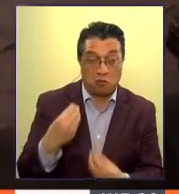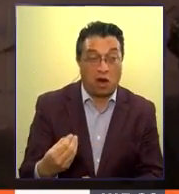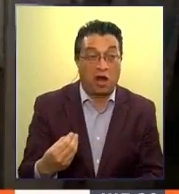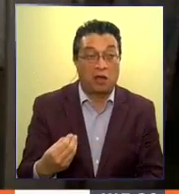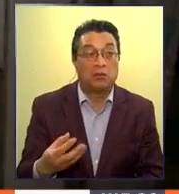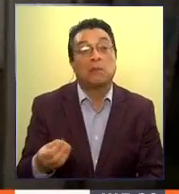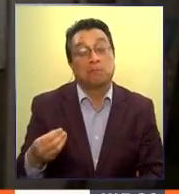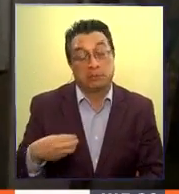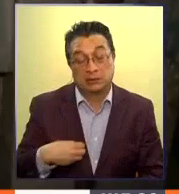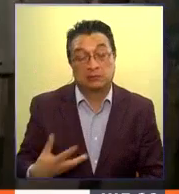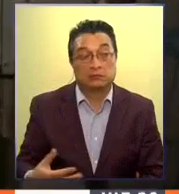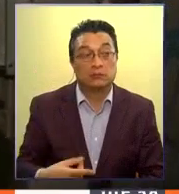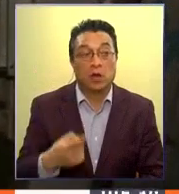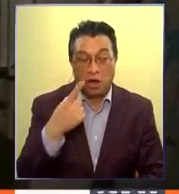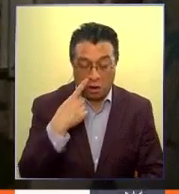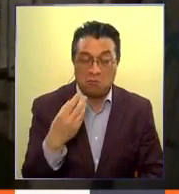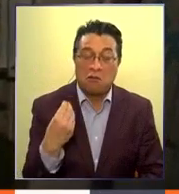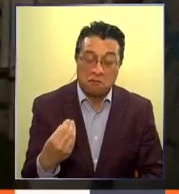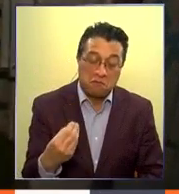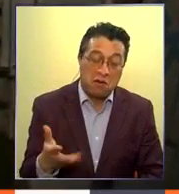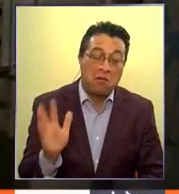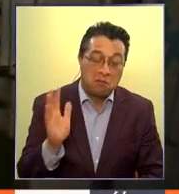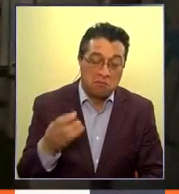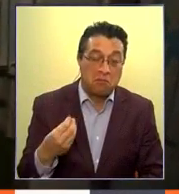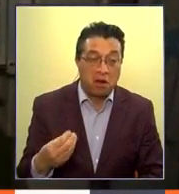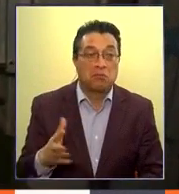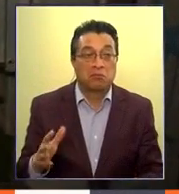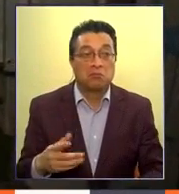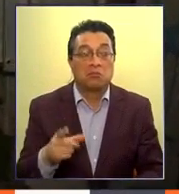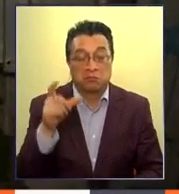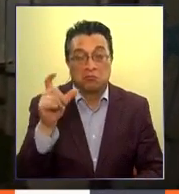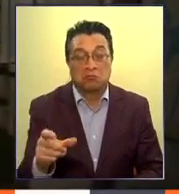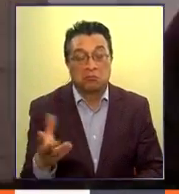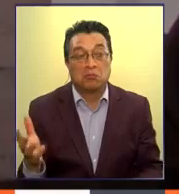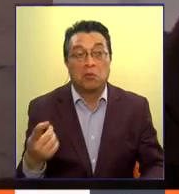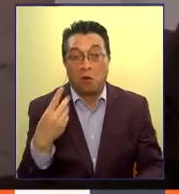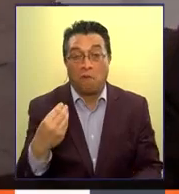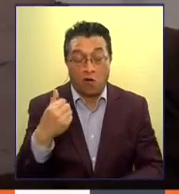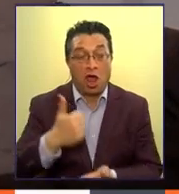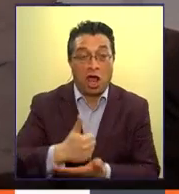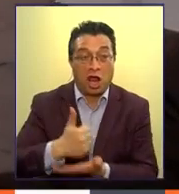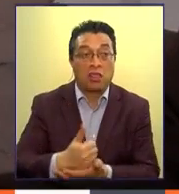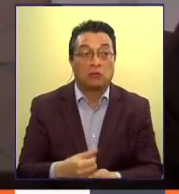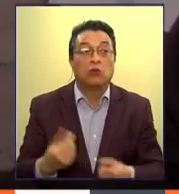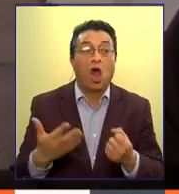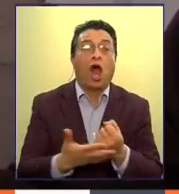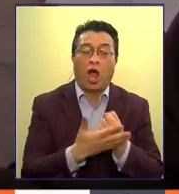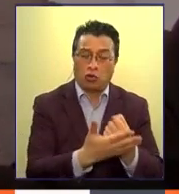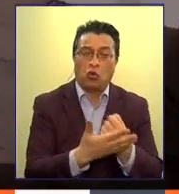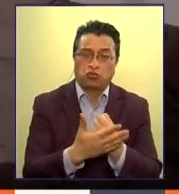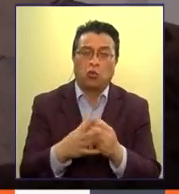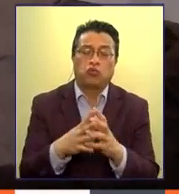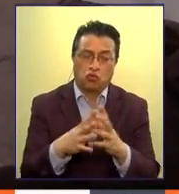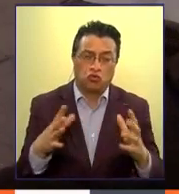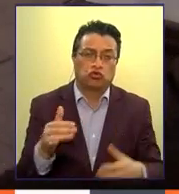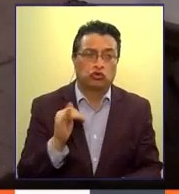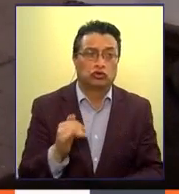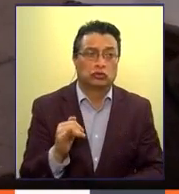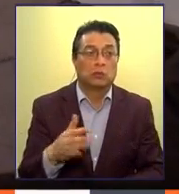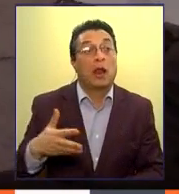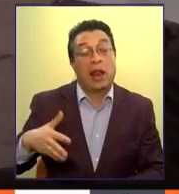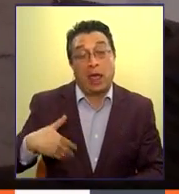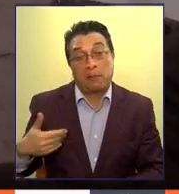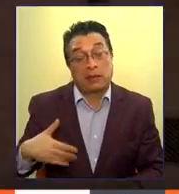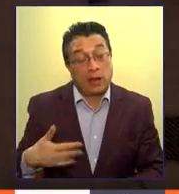Triste. El hombre se portó bien, ¿no? Fue un, como digo yo, un buen alcalde. Ayudó mucho. Puta, es muy